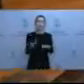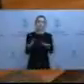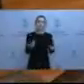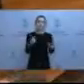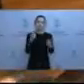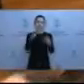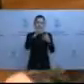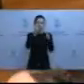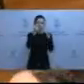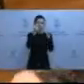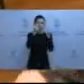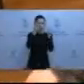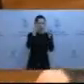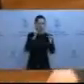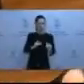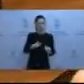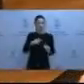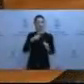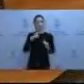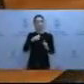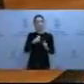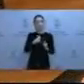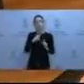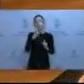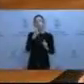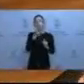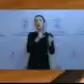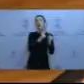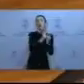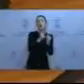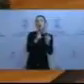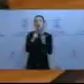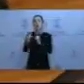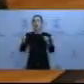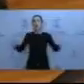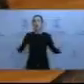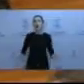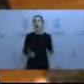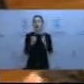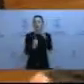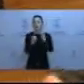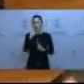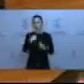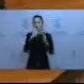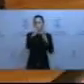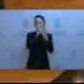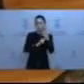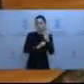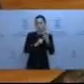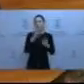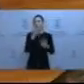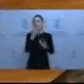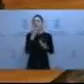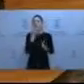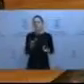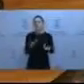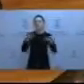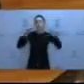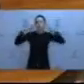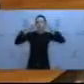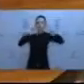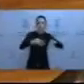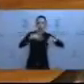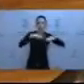concreción yo le enumero algunas de las líneas de actuación. Por ejemplo, avanzar en la implantación de la red